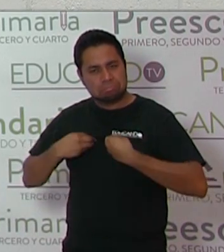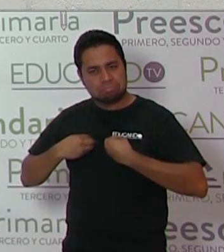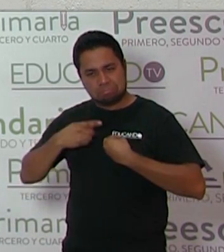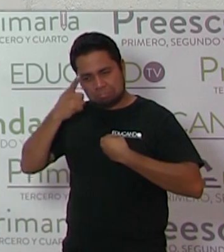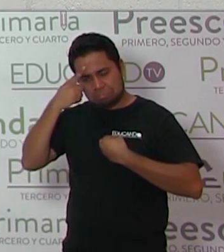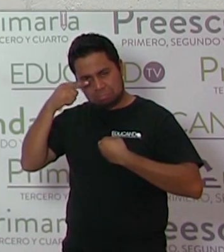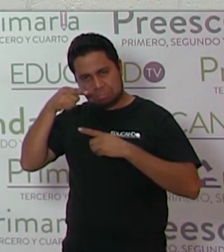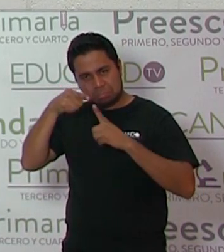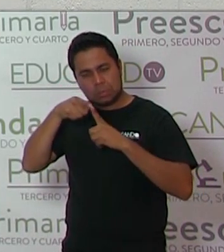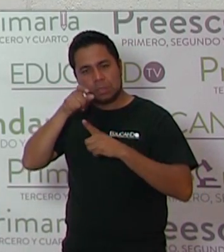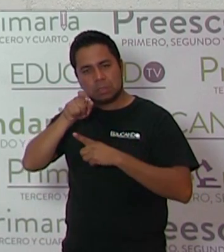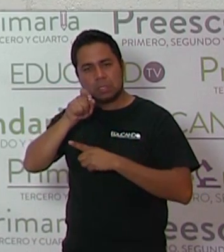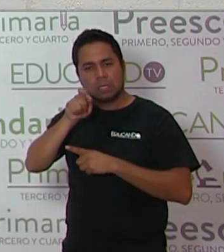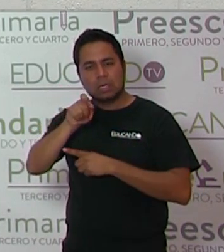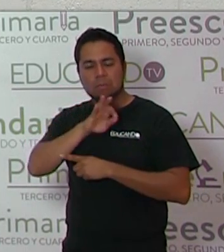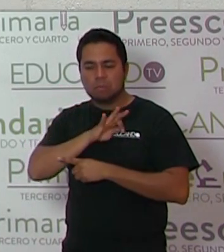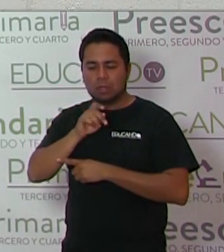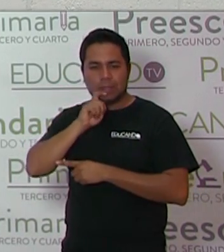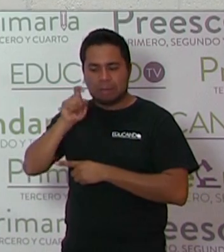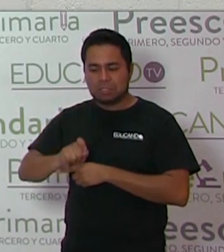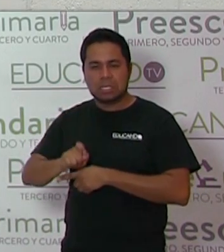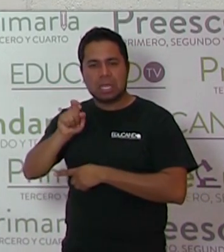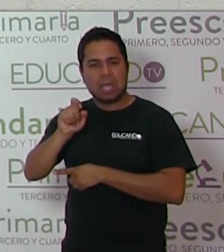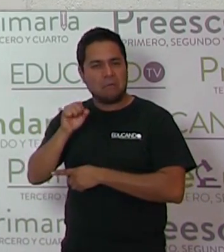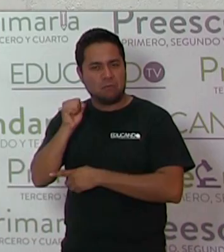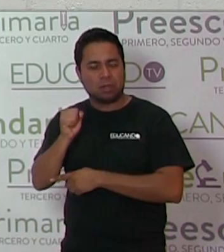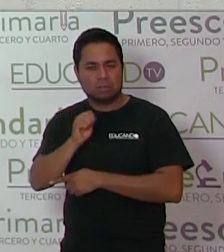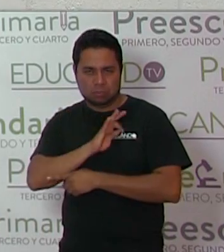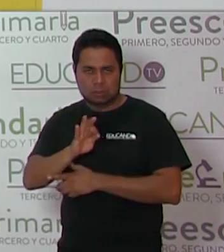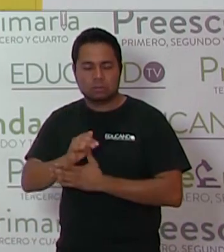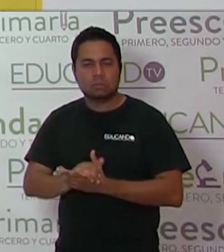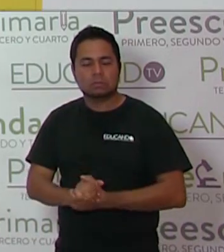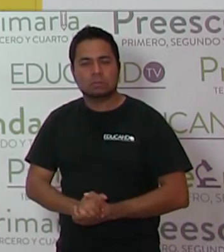juntas con la idea de que eso reforzaría su amistad.